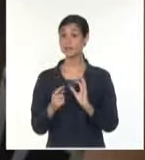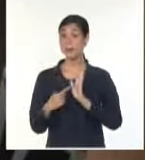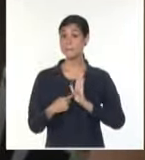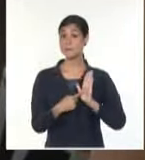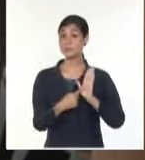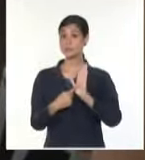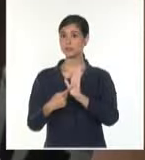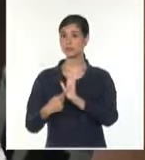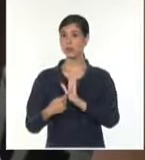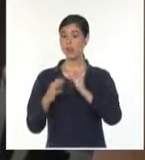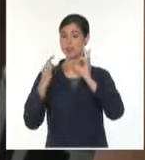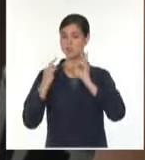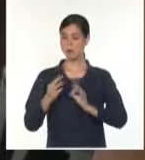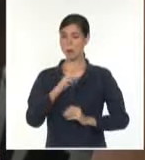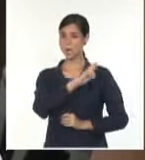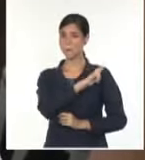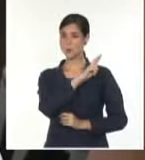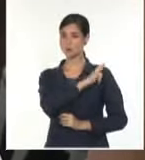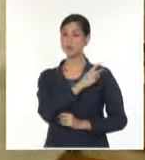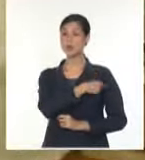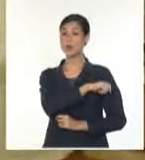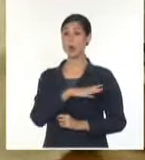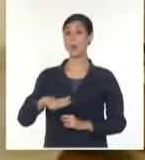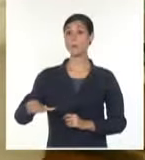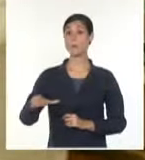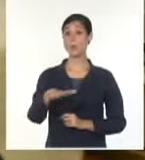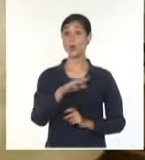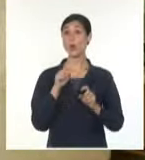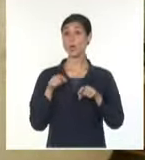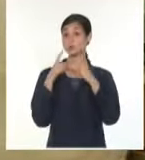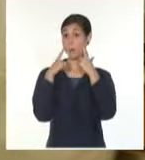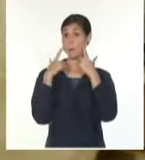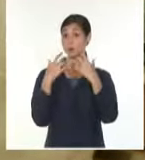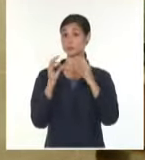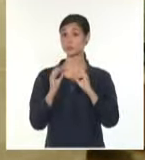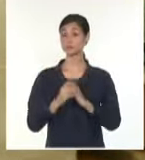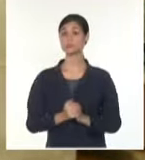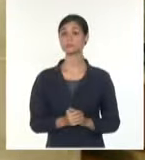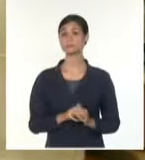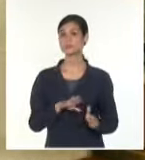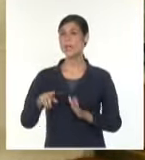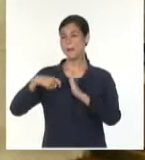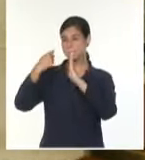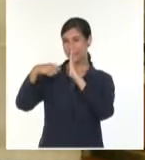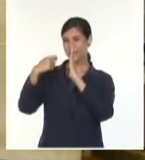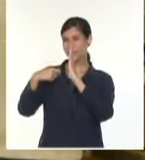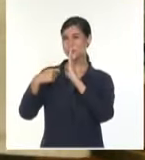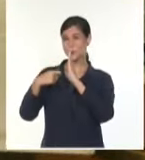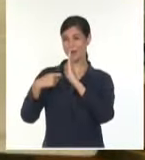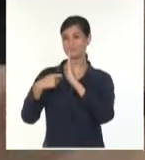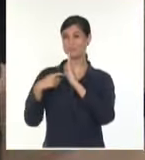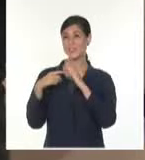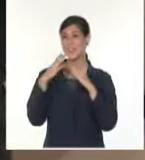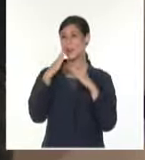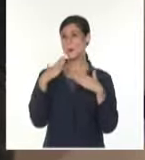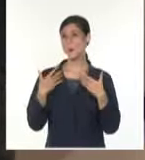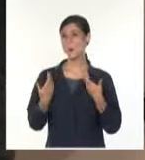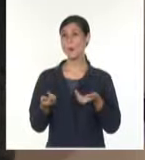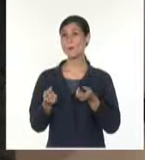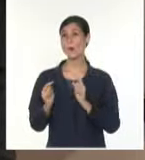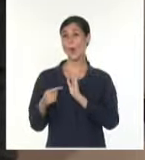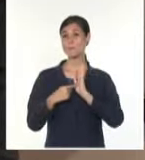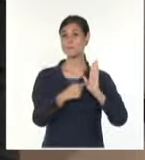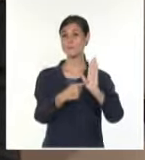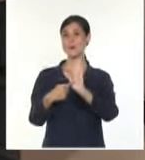algo que sea significativo y que valga la pena. Un documental descubre a los presentes el amor de una familia y